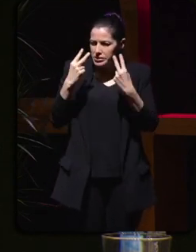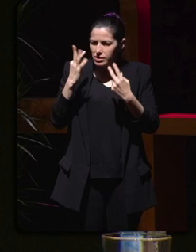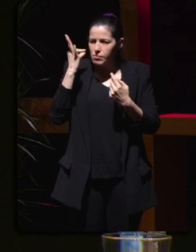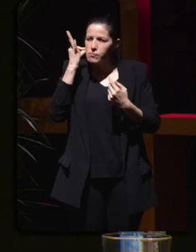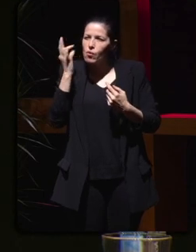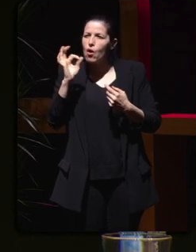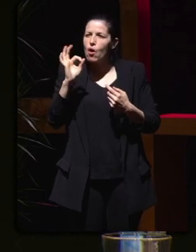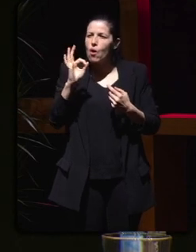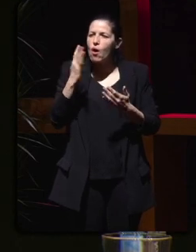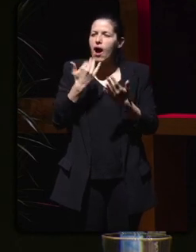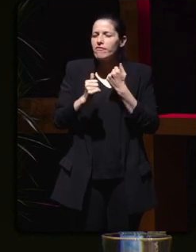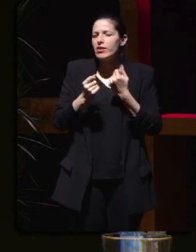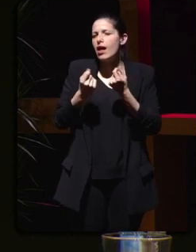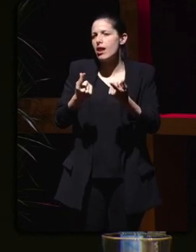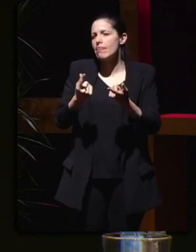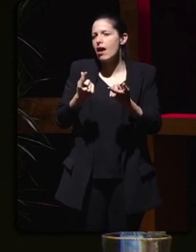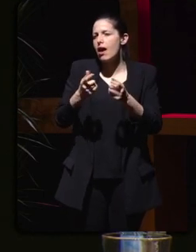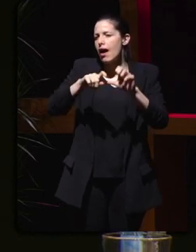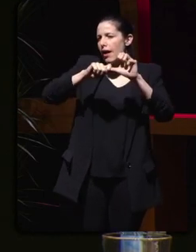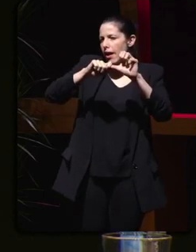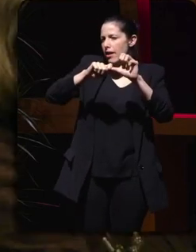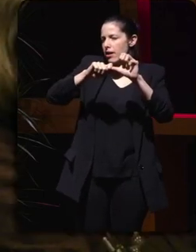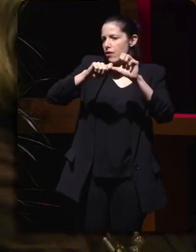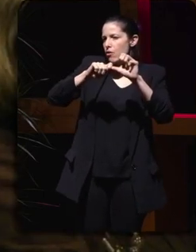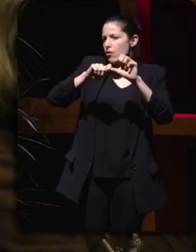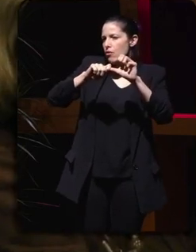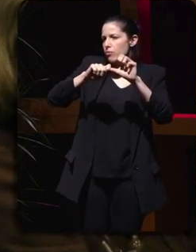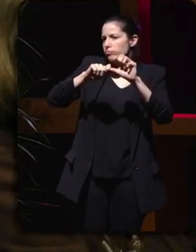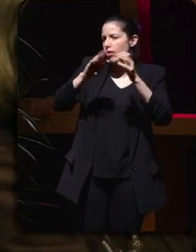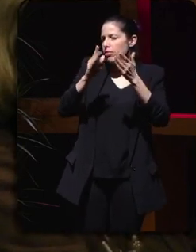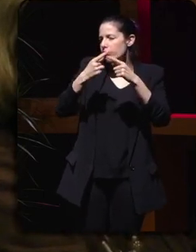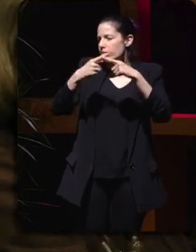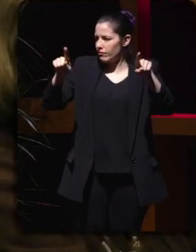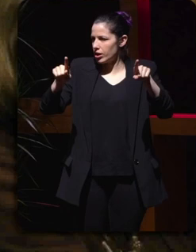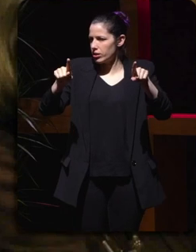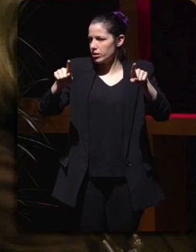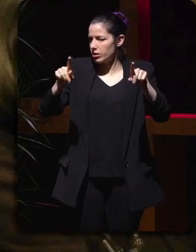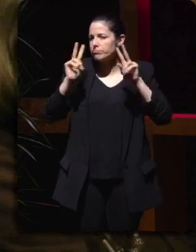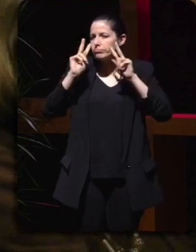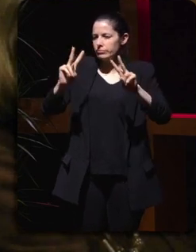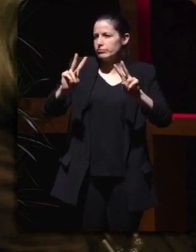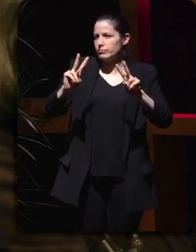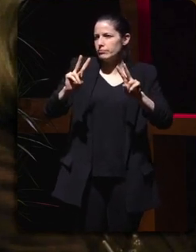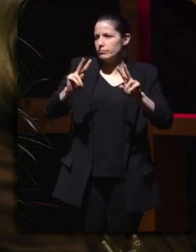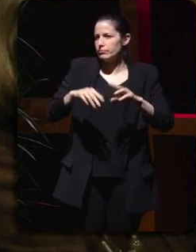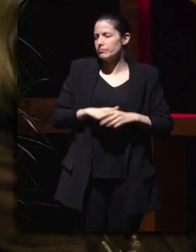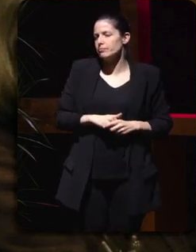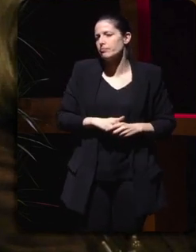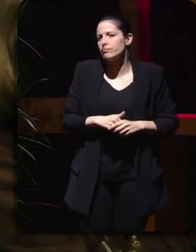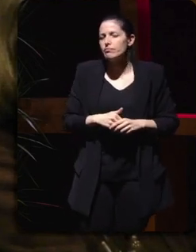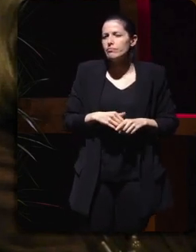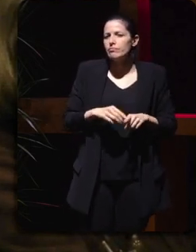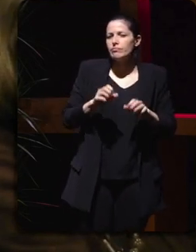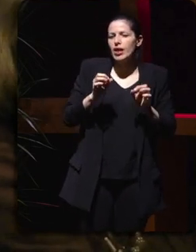la división de género que existe porque al final el género no solo quiere decir es lo único quizá casi Porque existe pronombre no existe pronombres